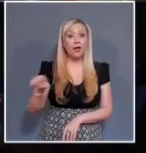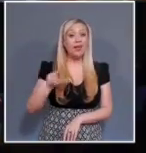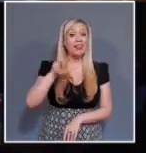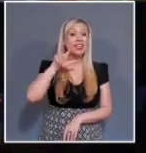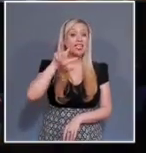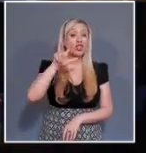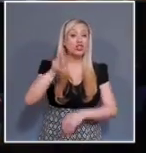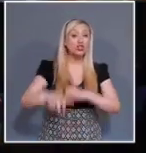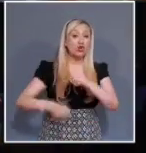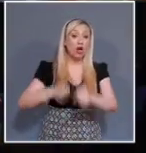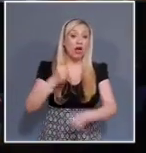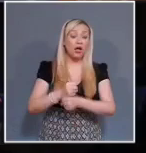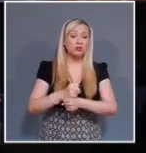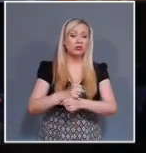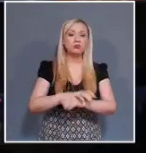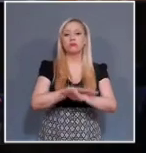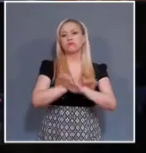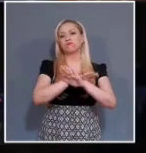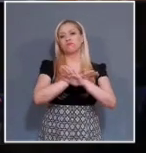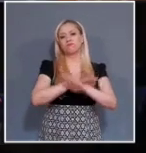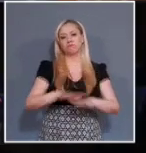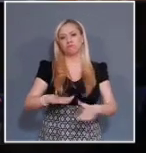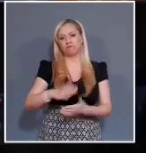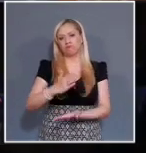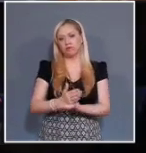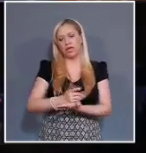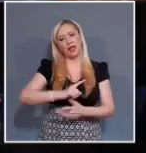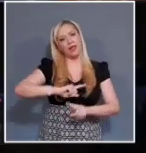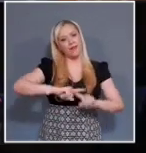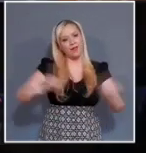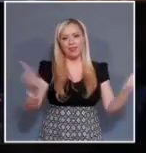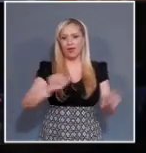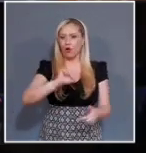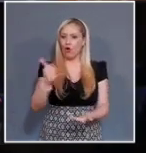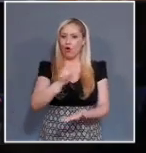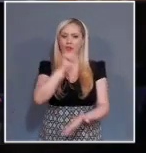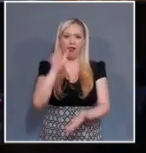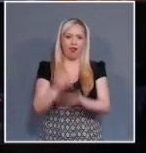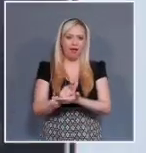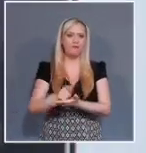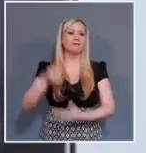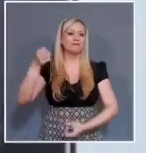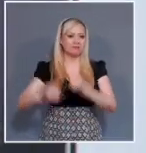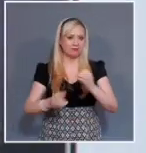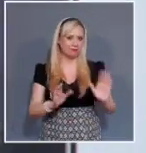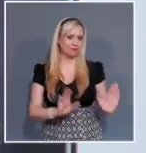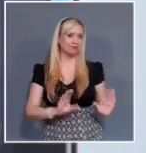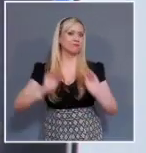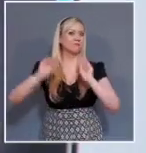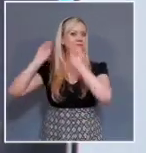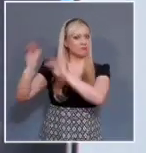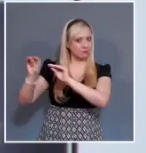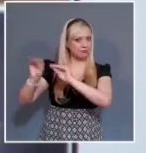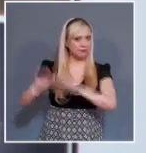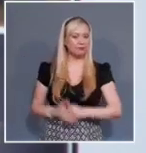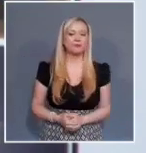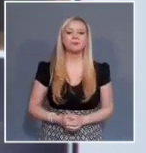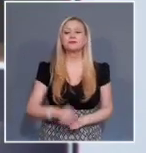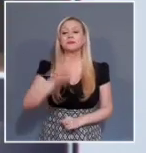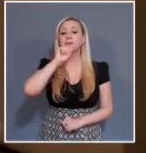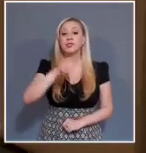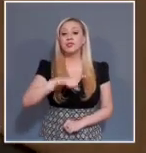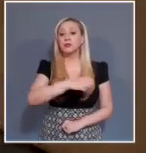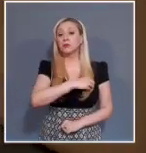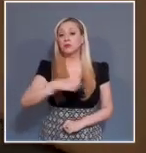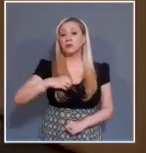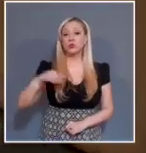en el segundo asunto la primera sala determinó que las autoridades judiciales están obligadas a juzgar